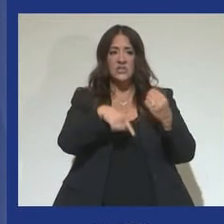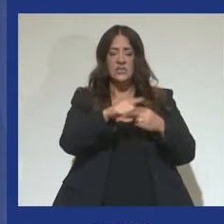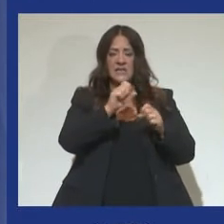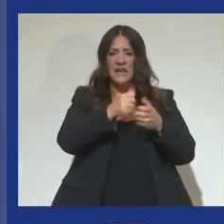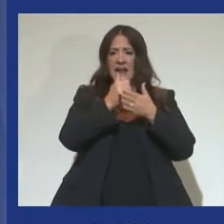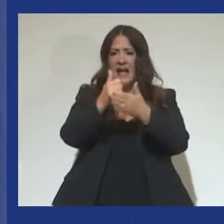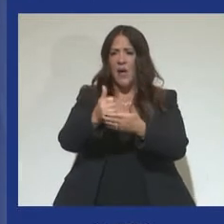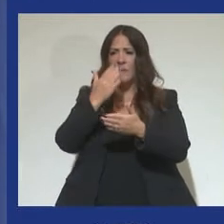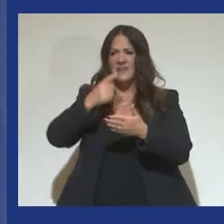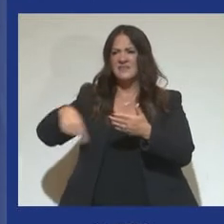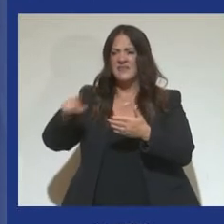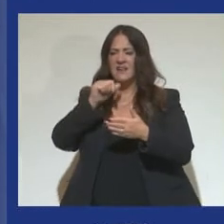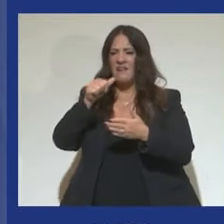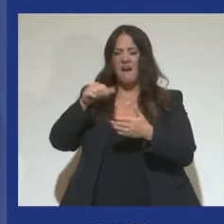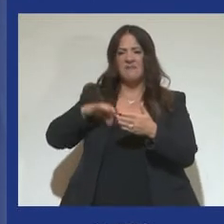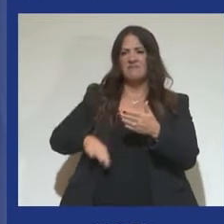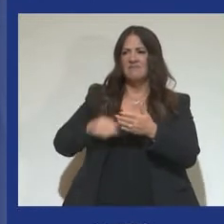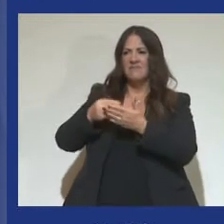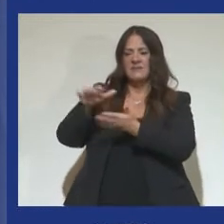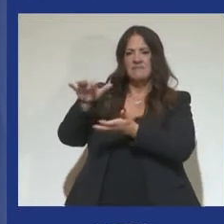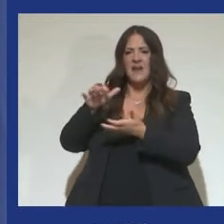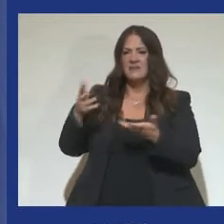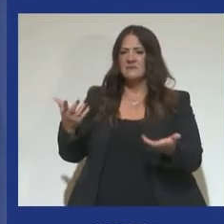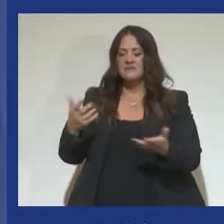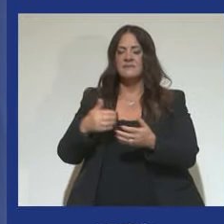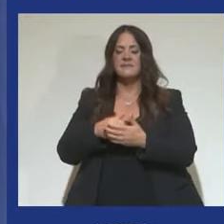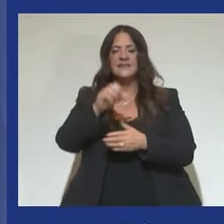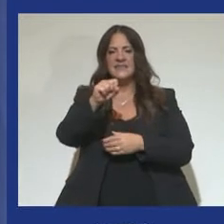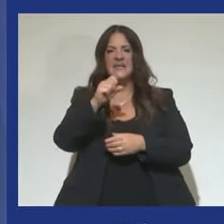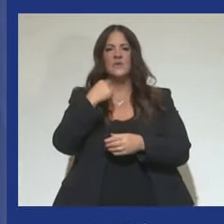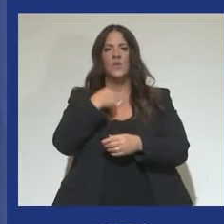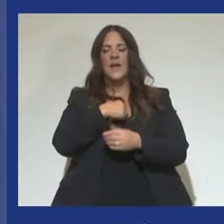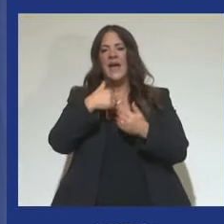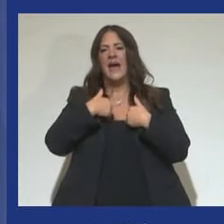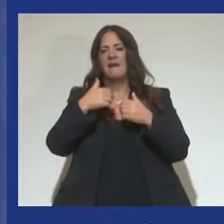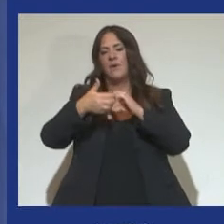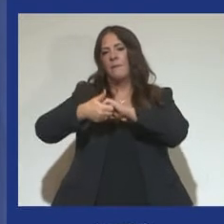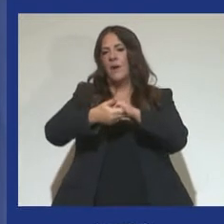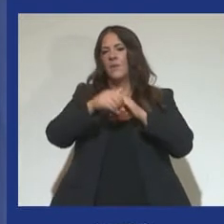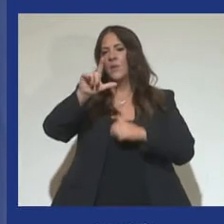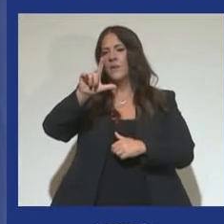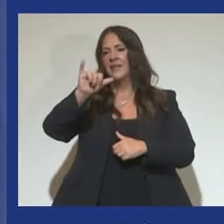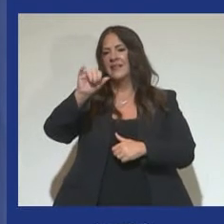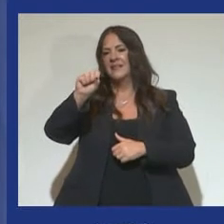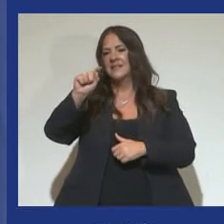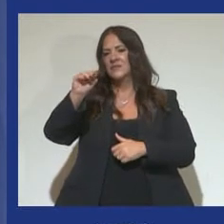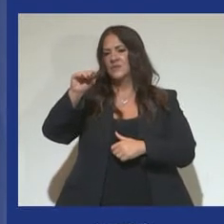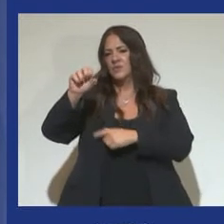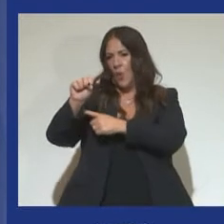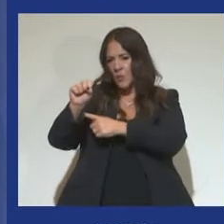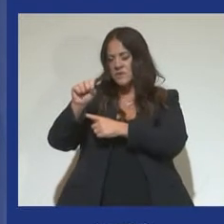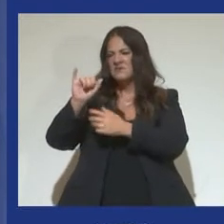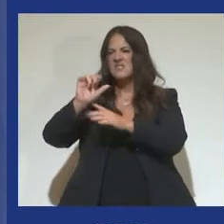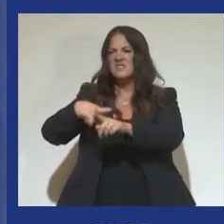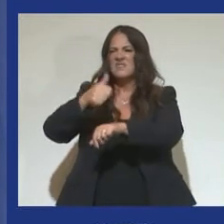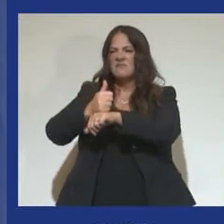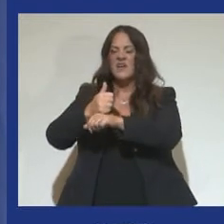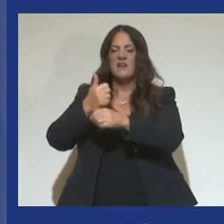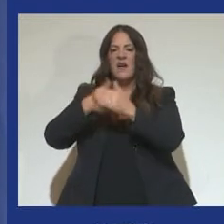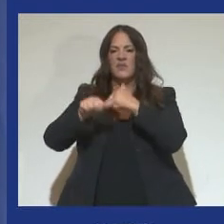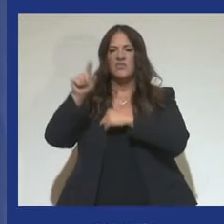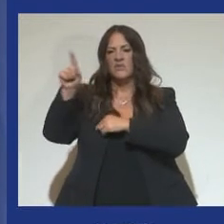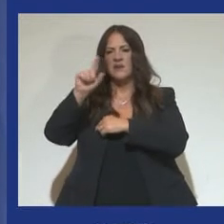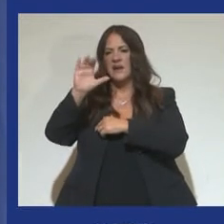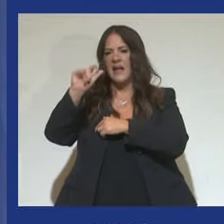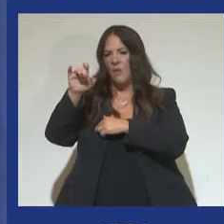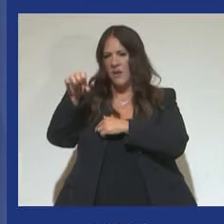más ayuda a esta gente la respuesta es sí con una colaboración increíble llamada listos listos ha sido establecida a través